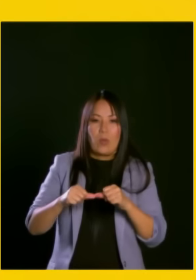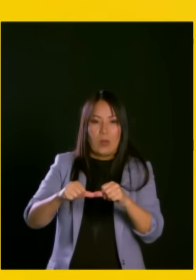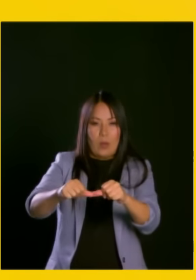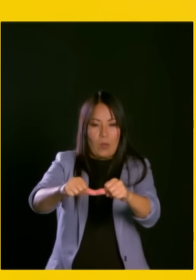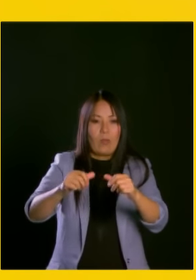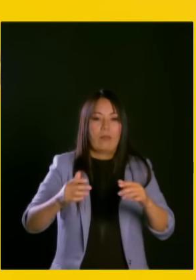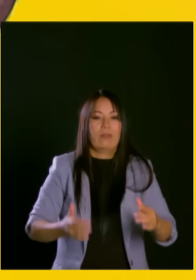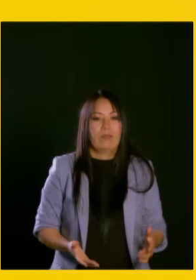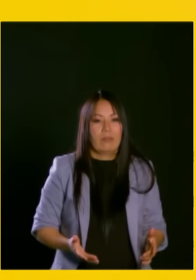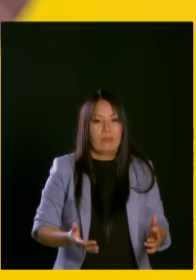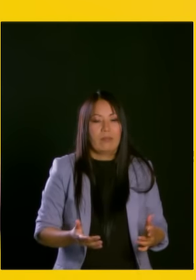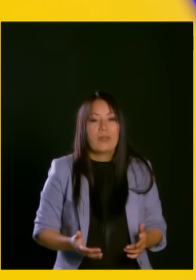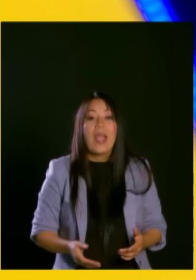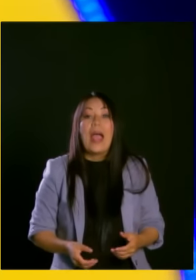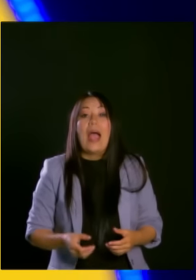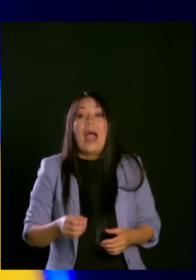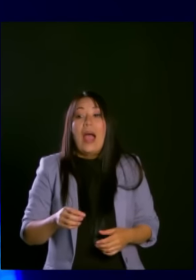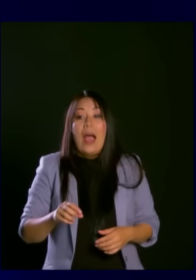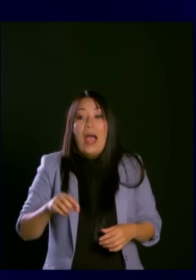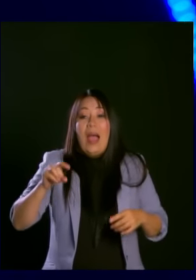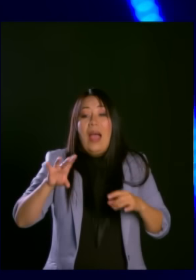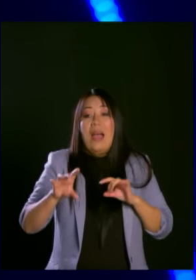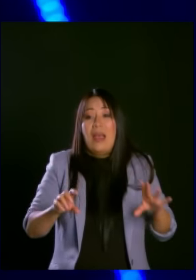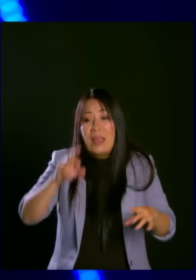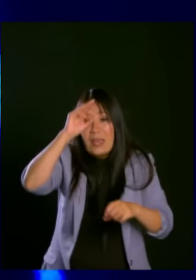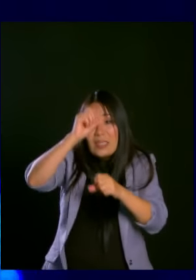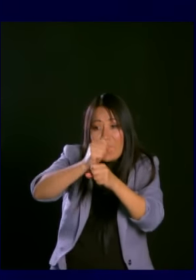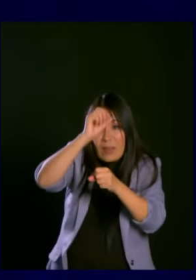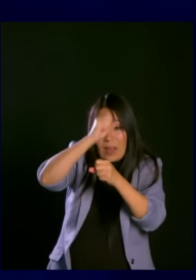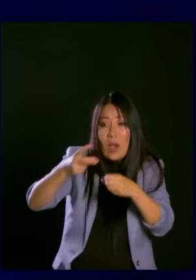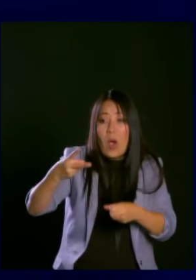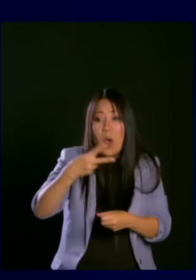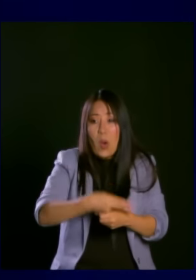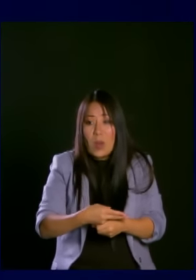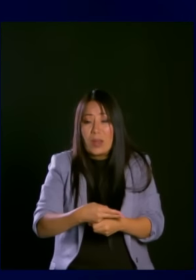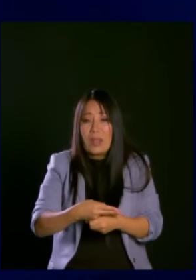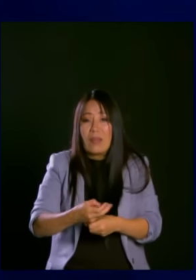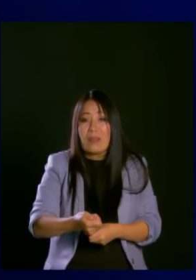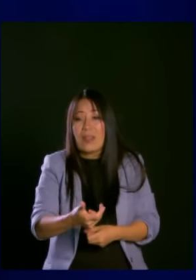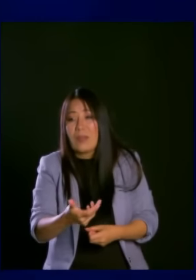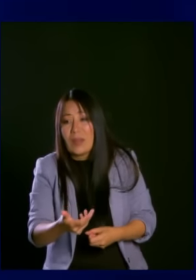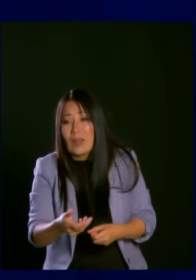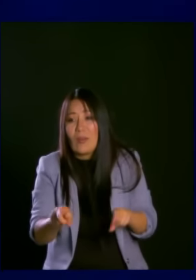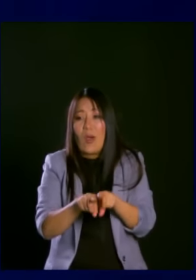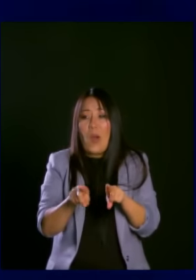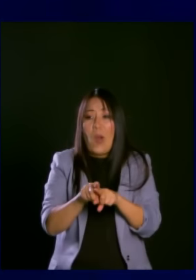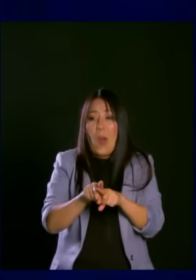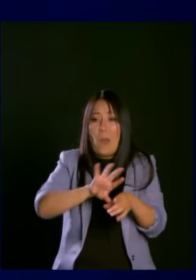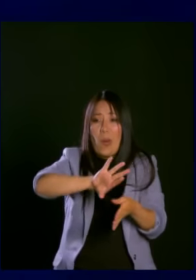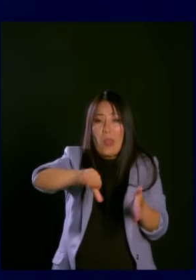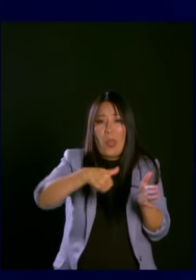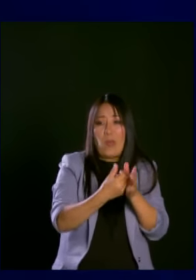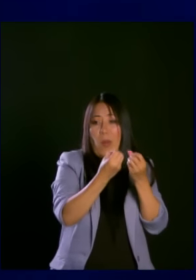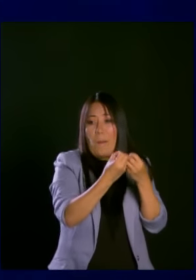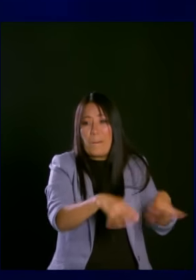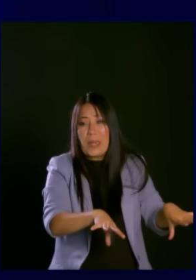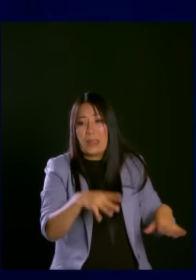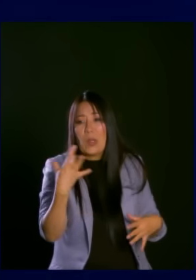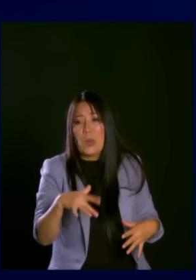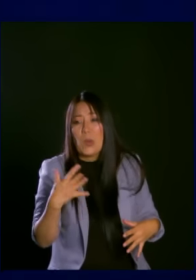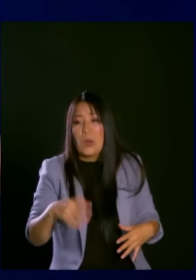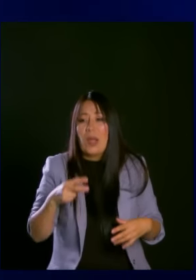Y a veces cuando quieres ser un gran emprendedor, vas a tener que pasar por un momento de mucho valor y valentía, y